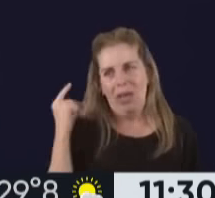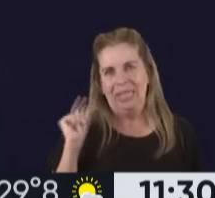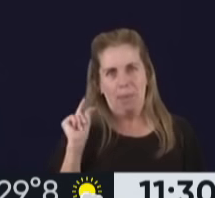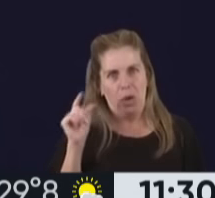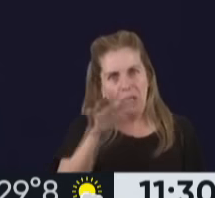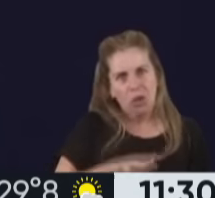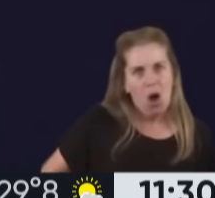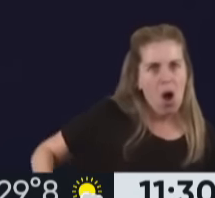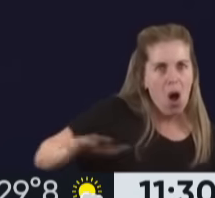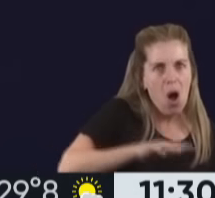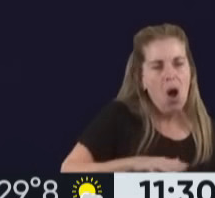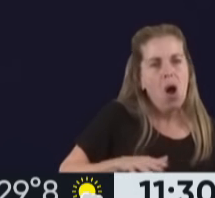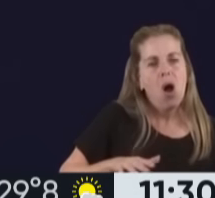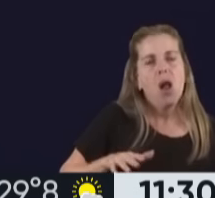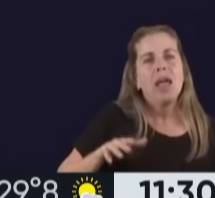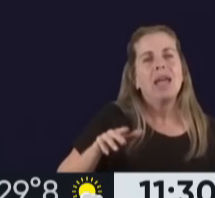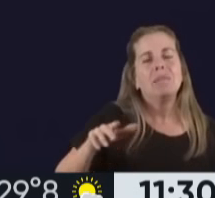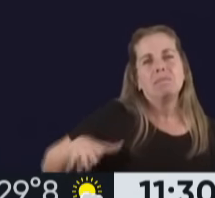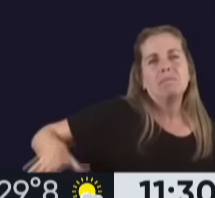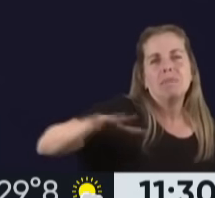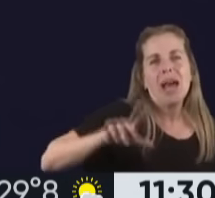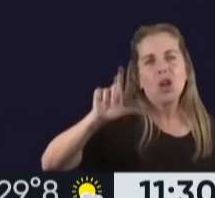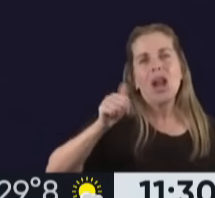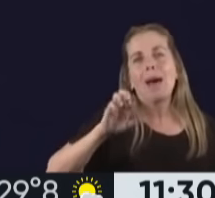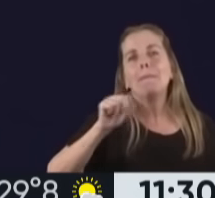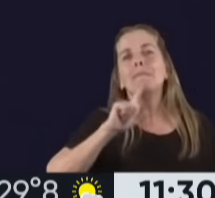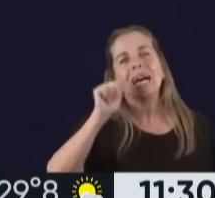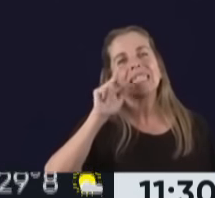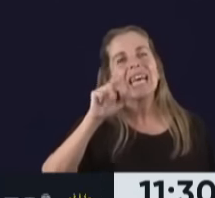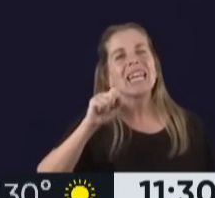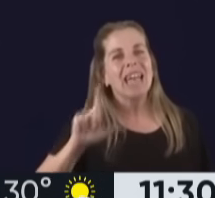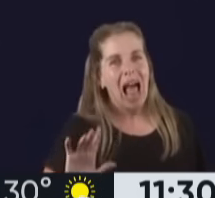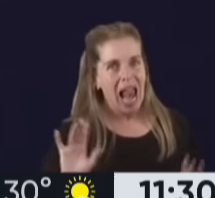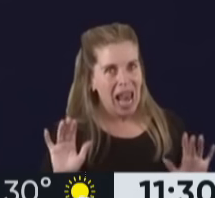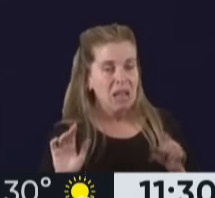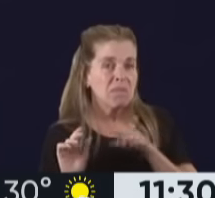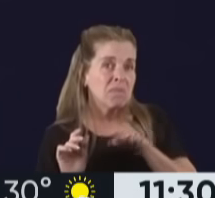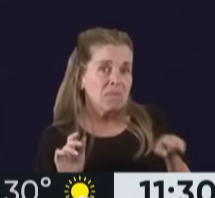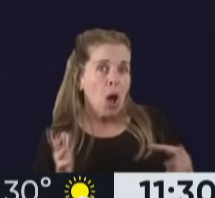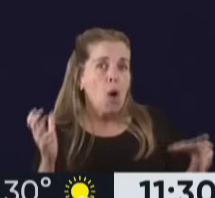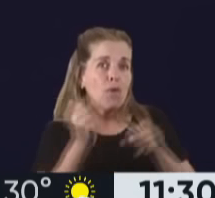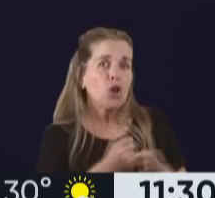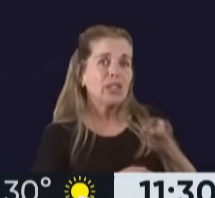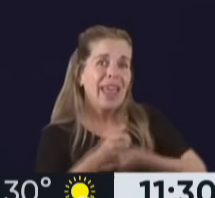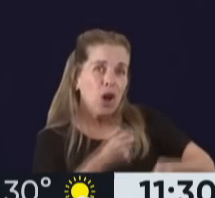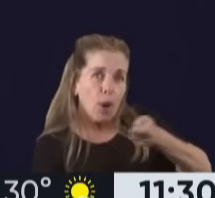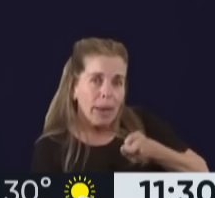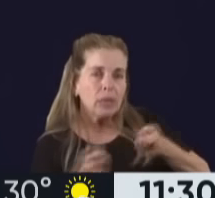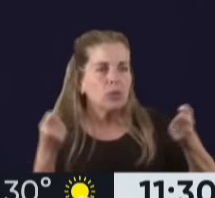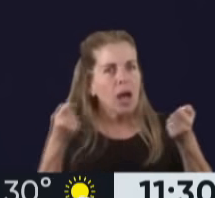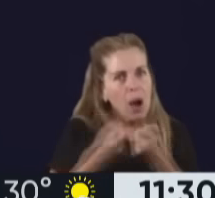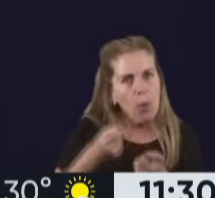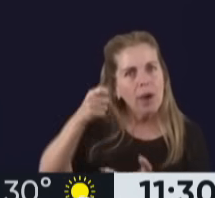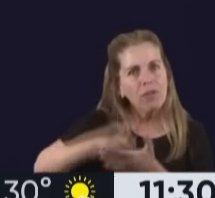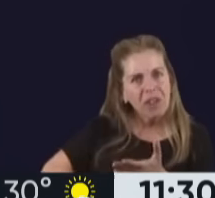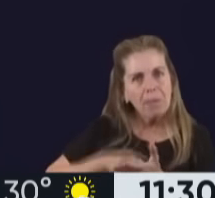predio del ex Garrigós, en La Paternal. Durante los últimos meses, gracias a un convenio con la Bolsa de Comercio de Buenos Aires, se puso en valor el predio con